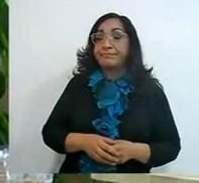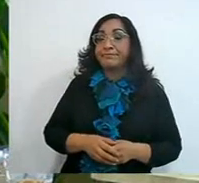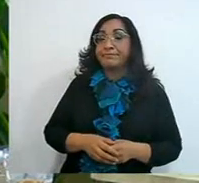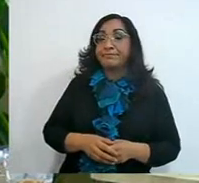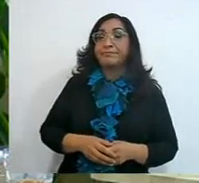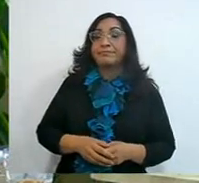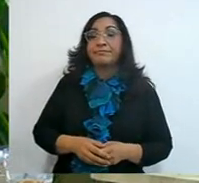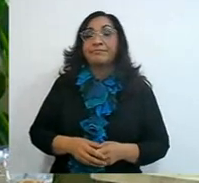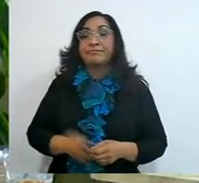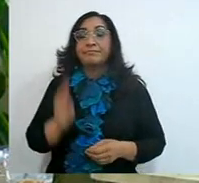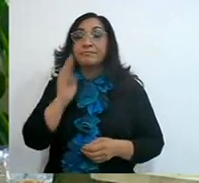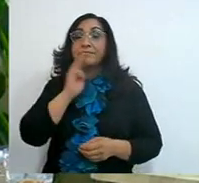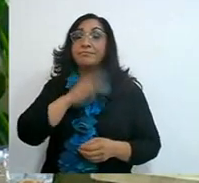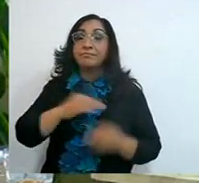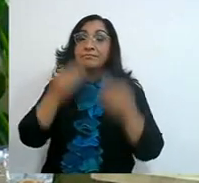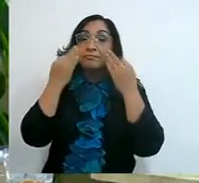falso.